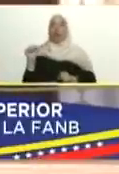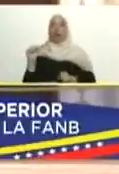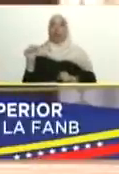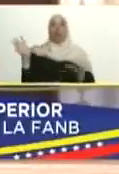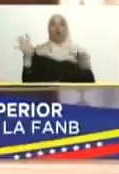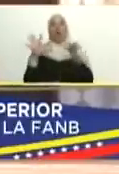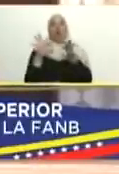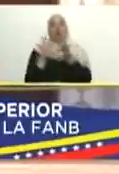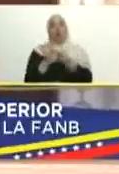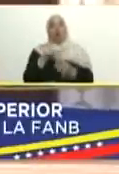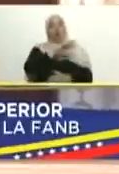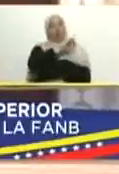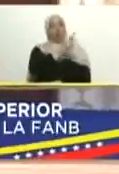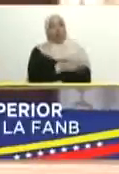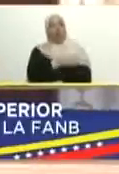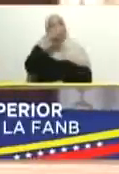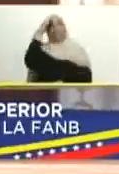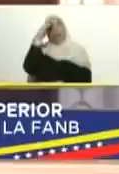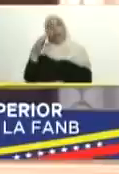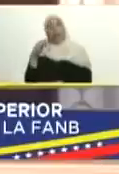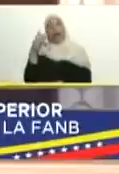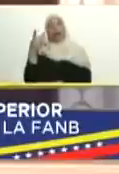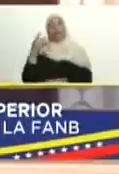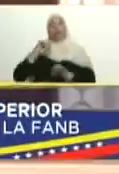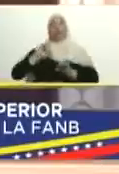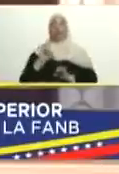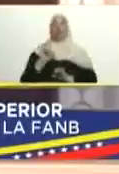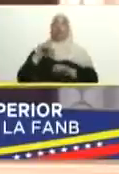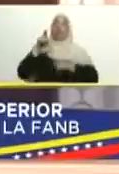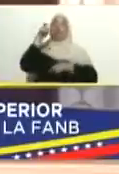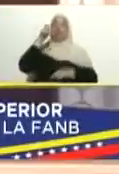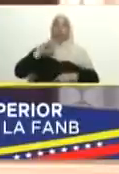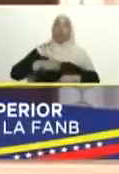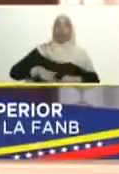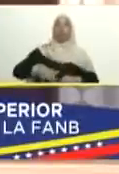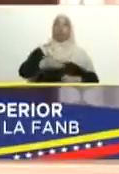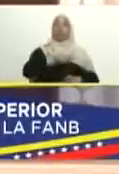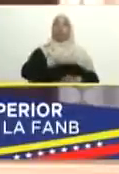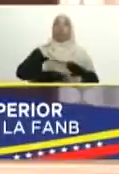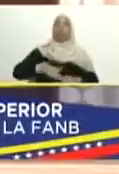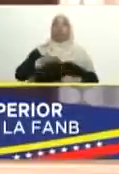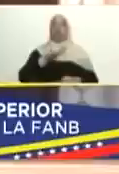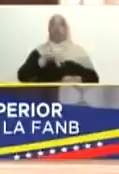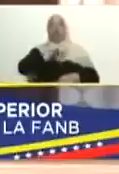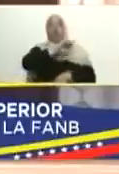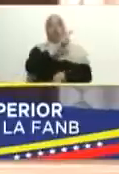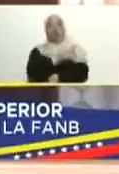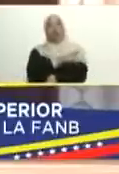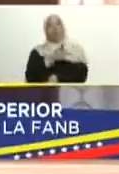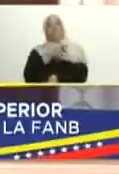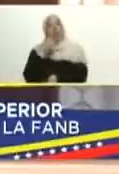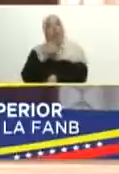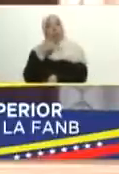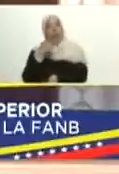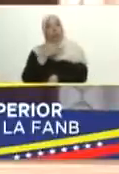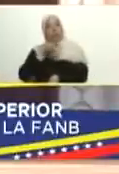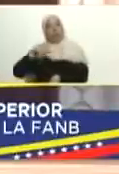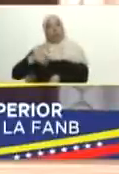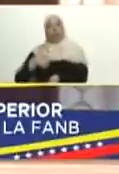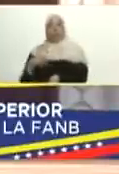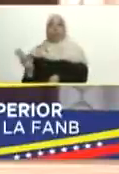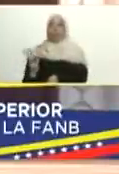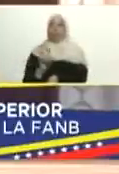unión de las fuerzas militares, de las fuerzas populares y de las fuerzas policiales de nuestro